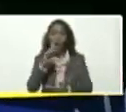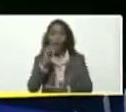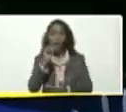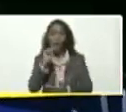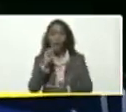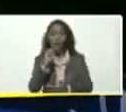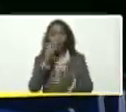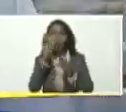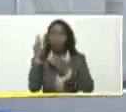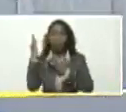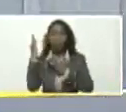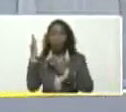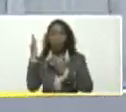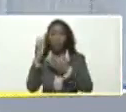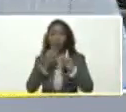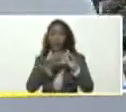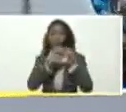Que arreglar,